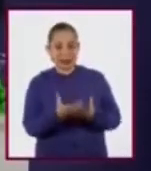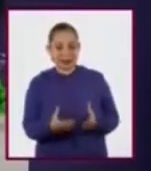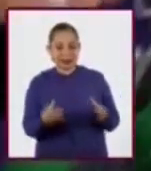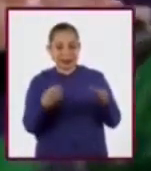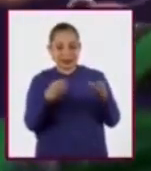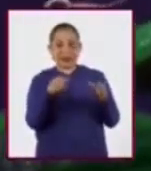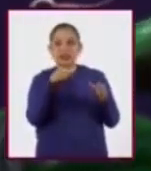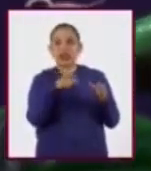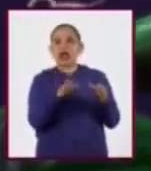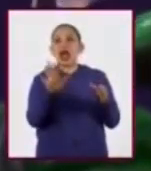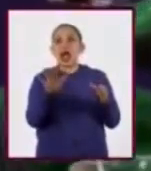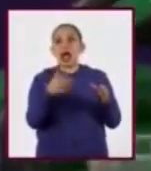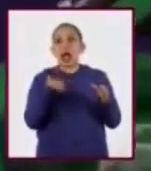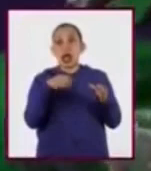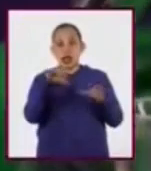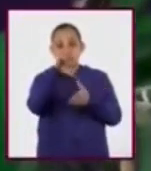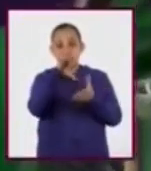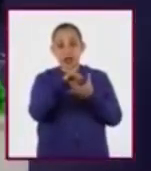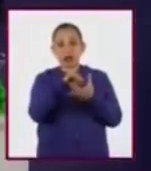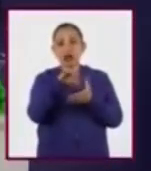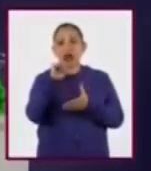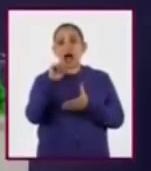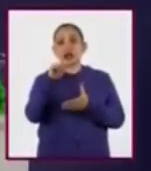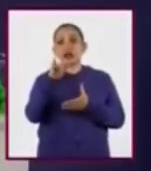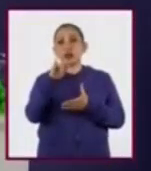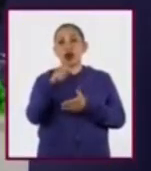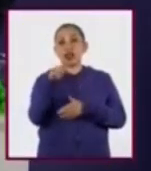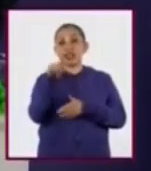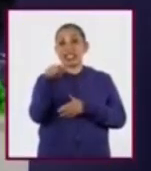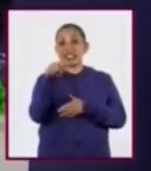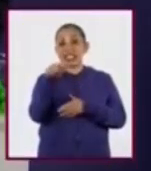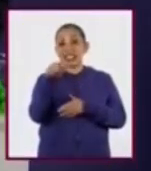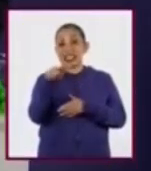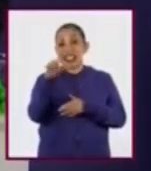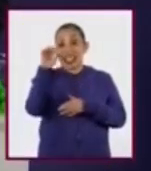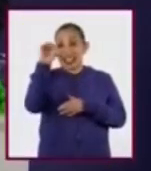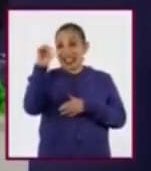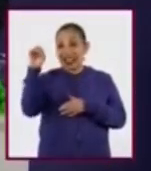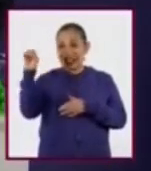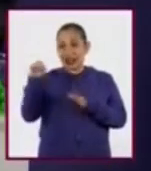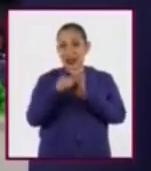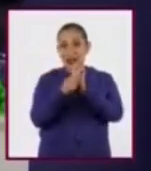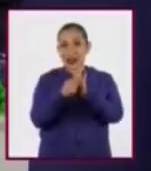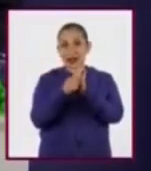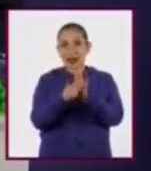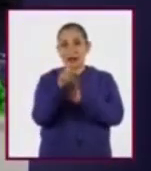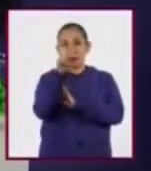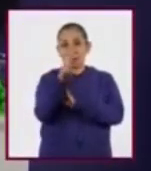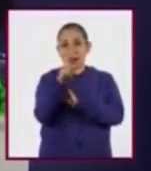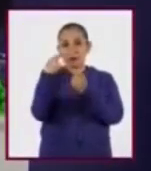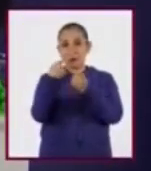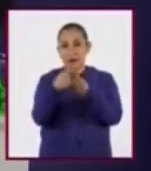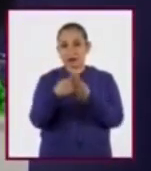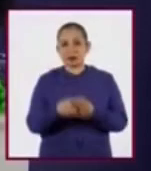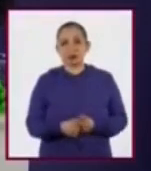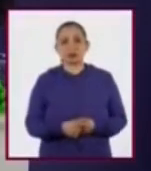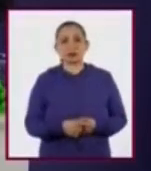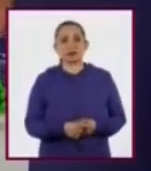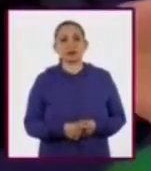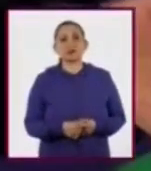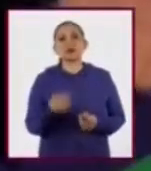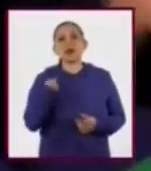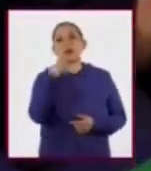que simularemos el núcleo atómico a 17 esferas con el símbolo de P+,